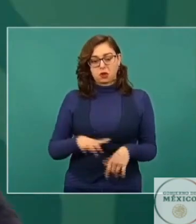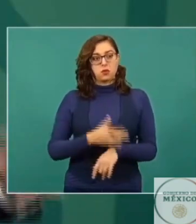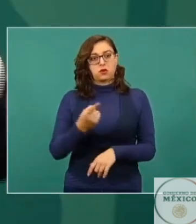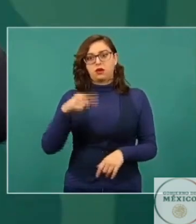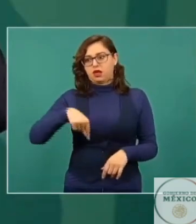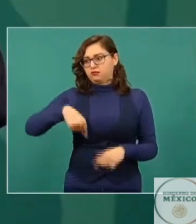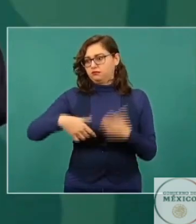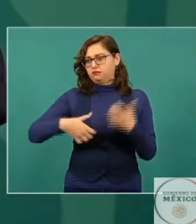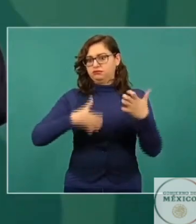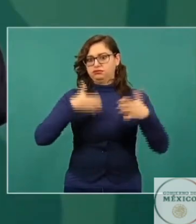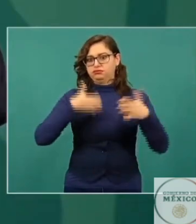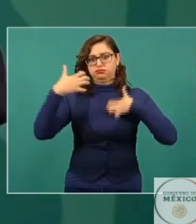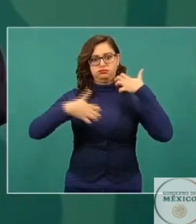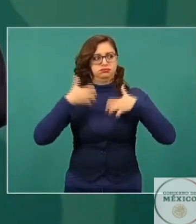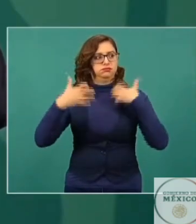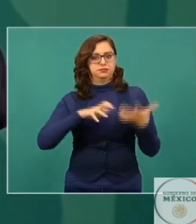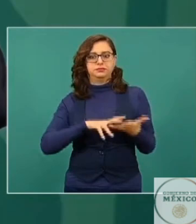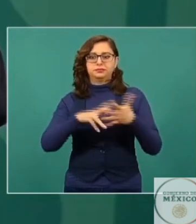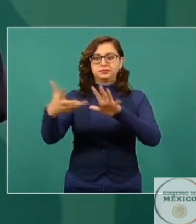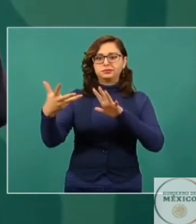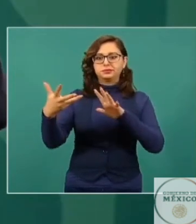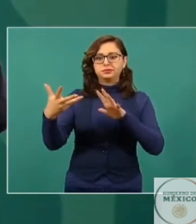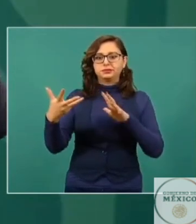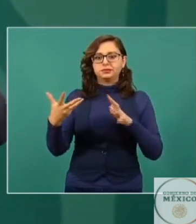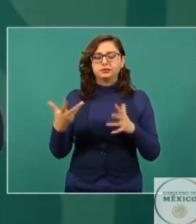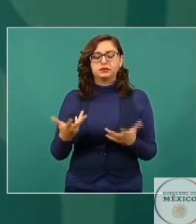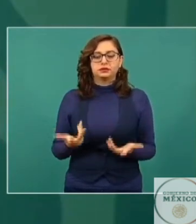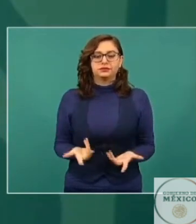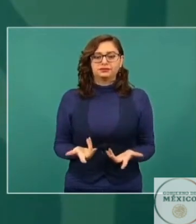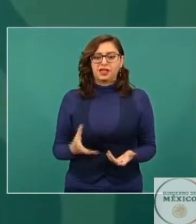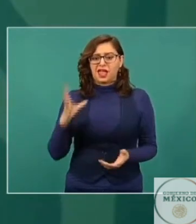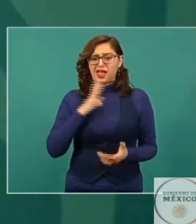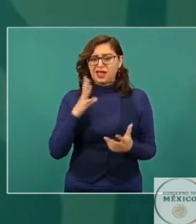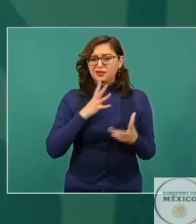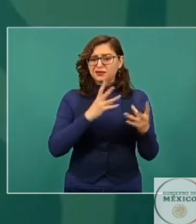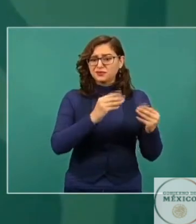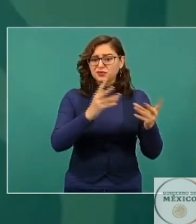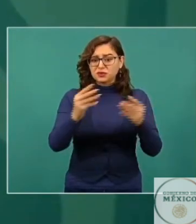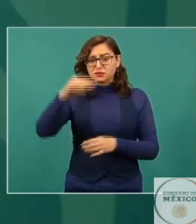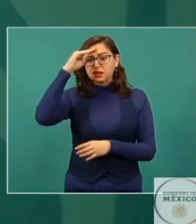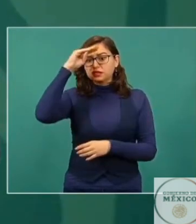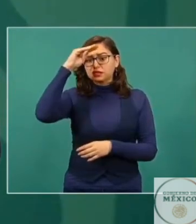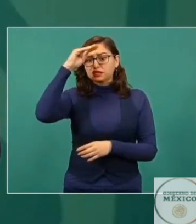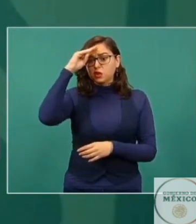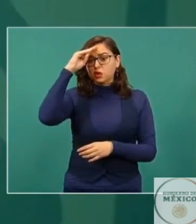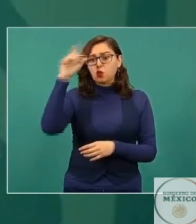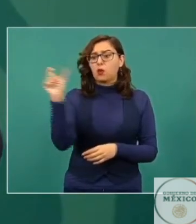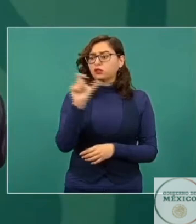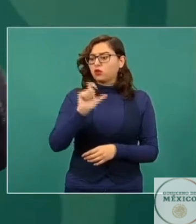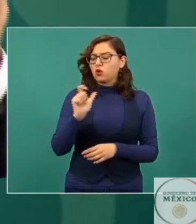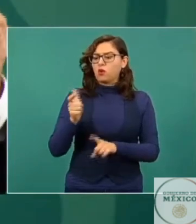una buena noticia a todos los jubilados de México. Amigos y amigas, algo nunca